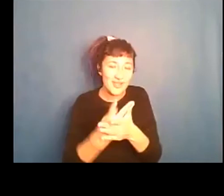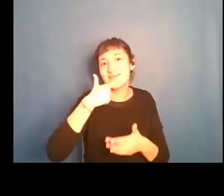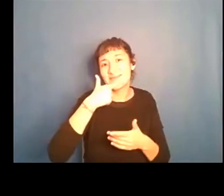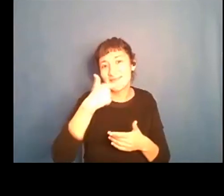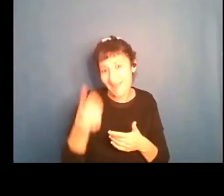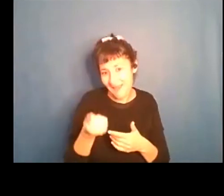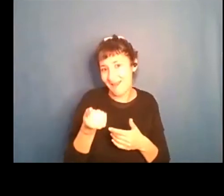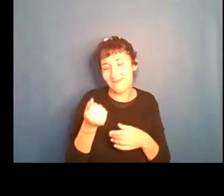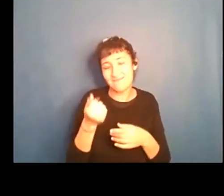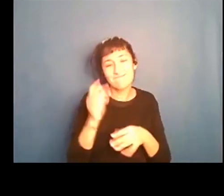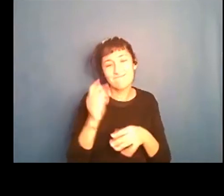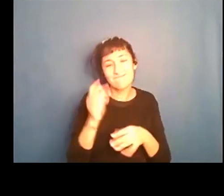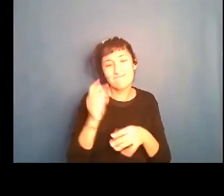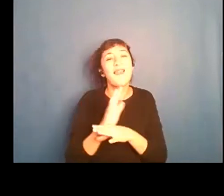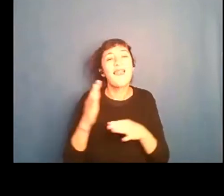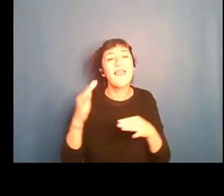lengua natural,